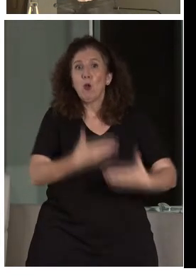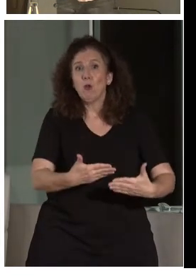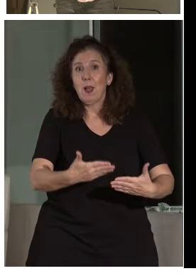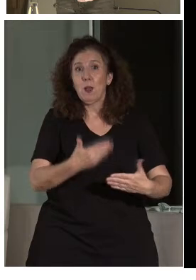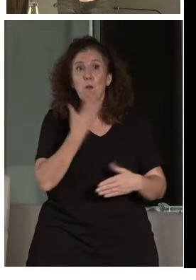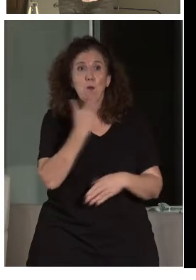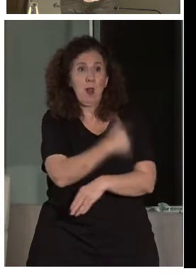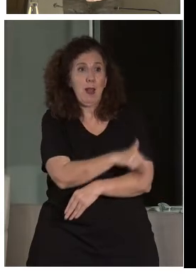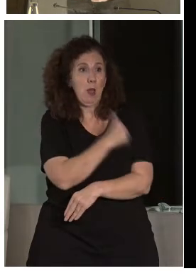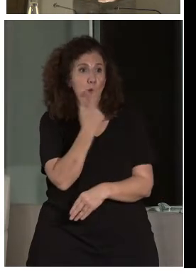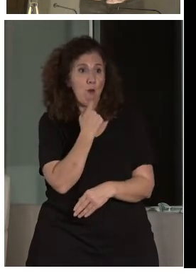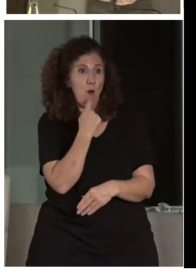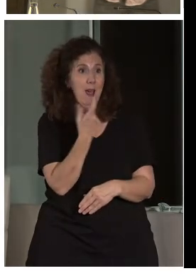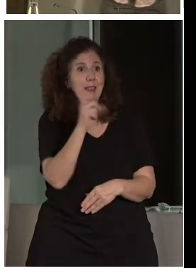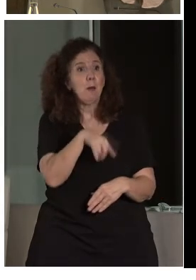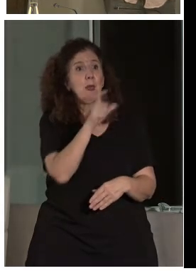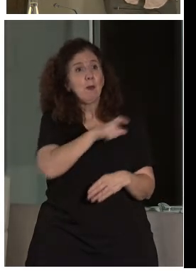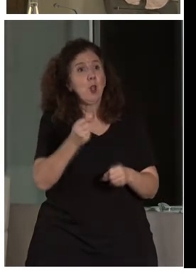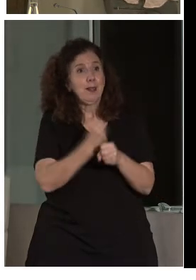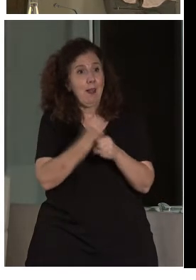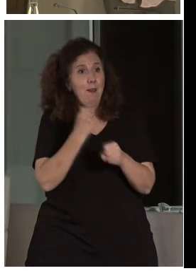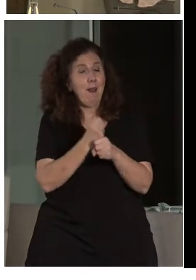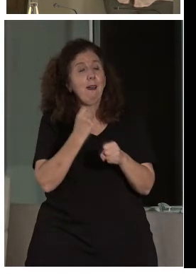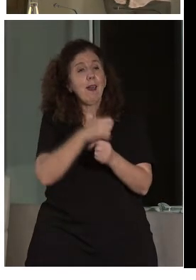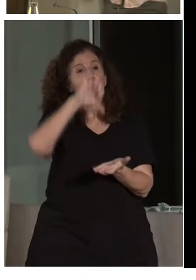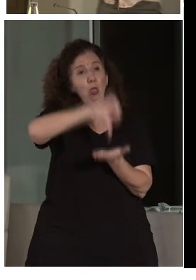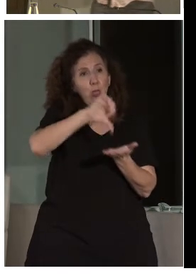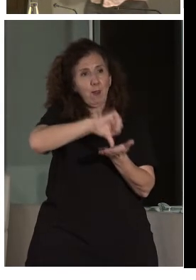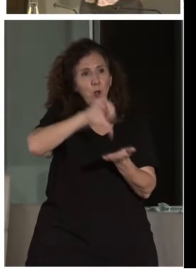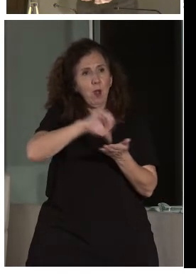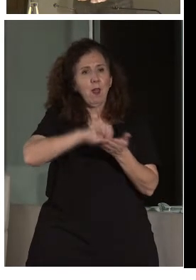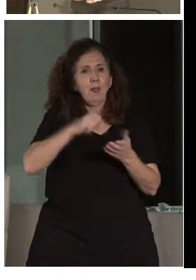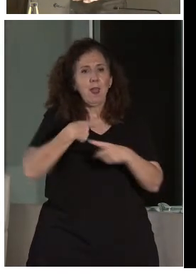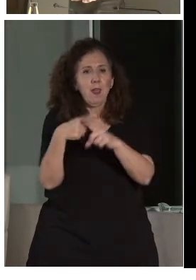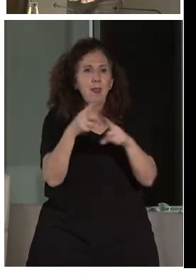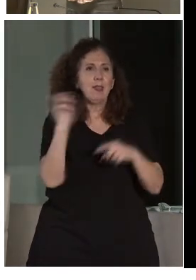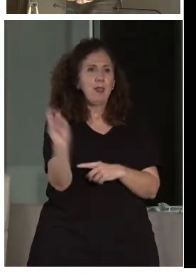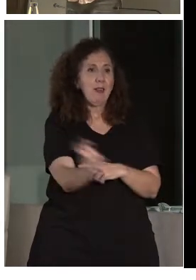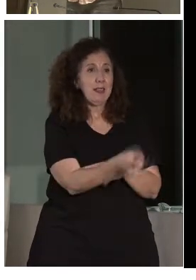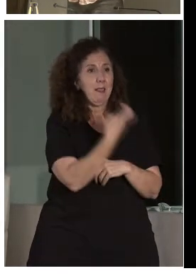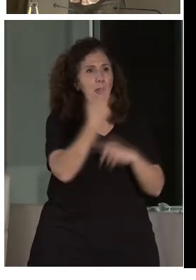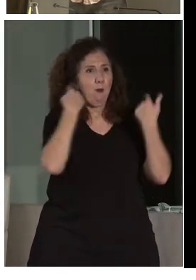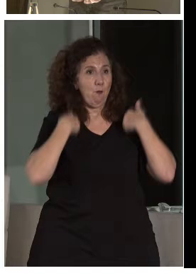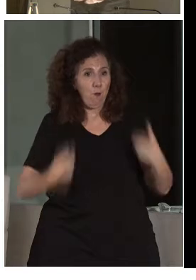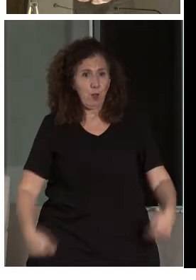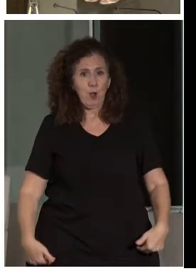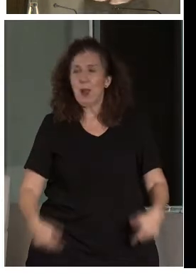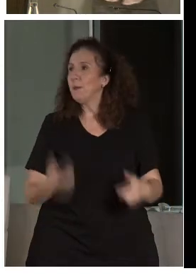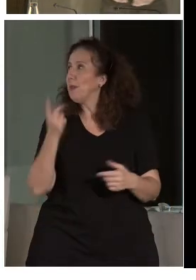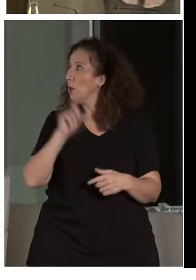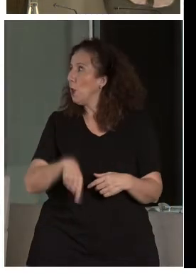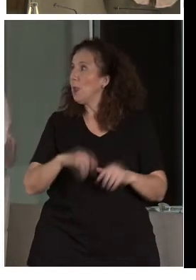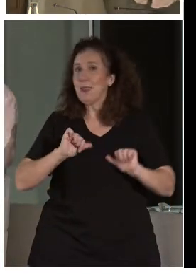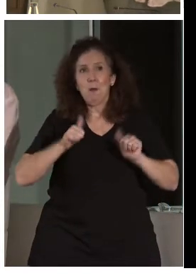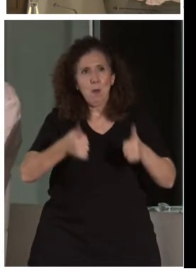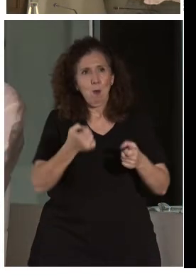Roja y gente que trabaja en los centros de diversidad funcional de la isla, ¿vale? Y bueno, ya empieza a ser la